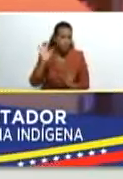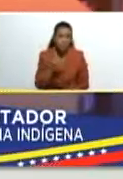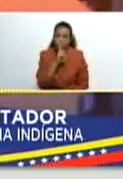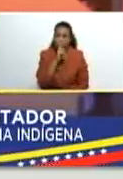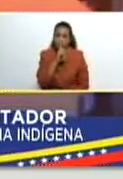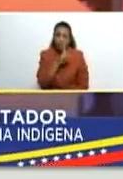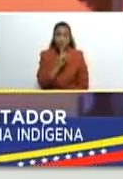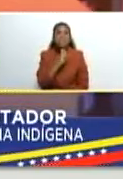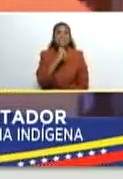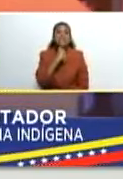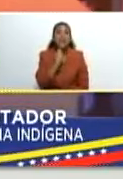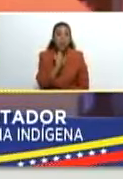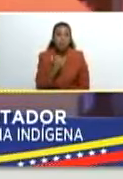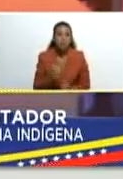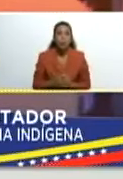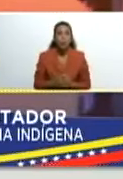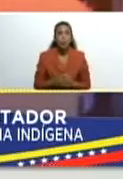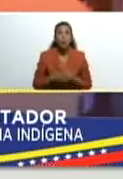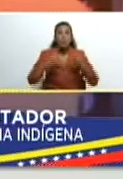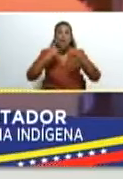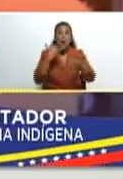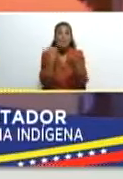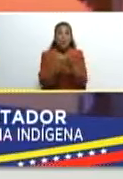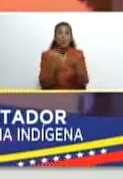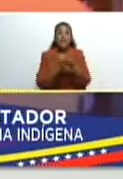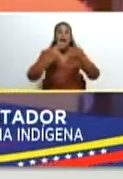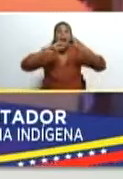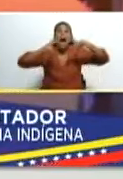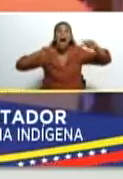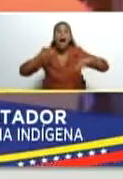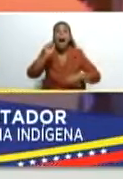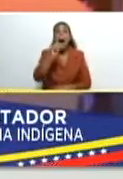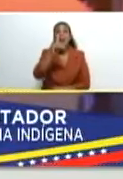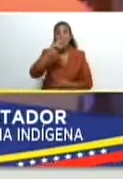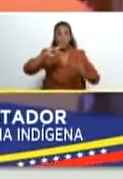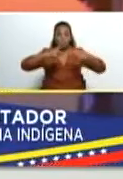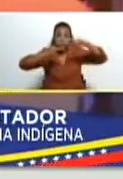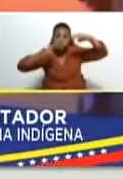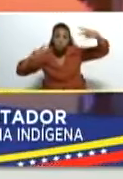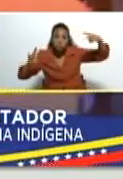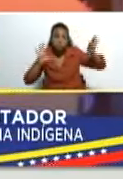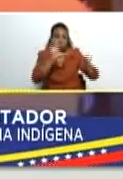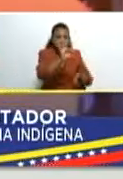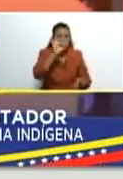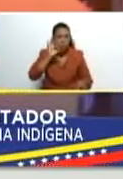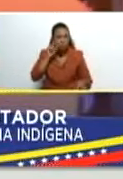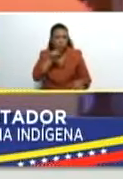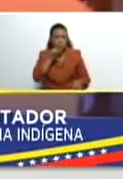nos hicimos una prueba de ADN, Sicilia y yo.